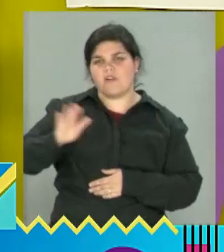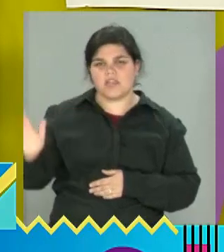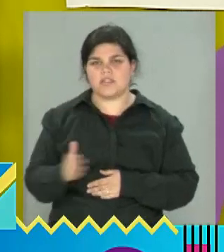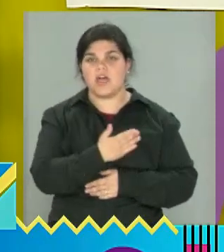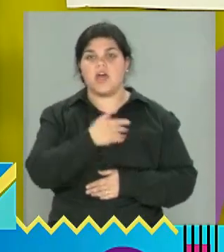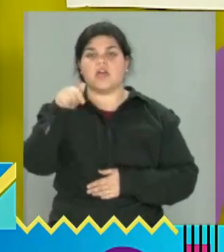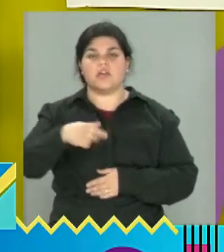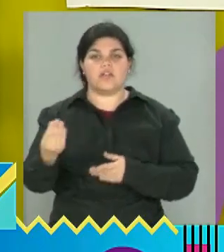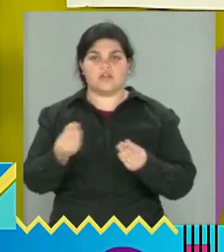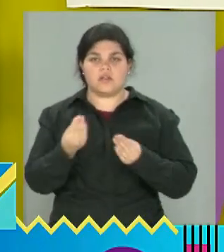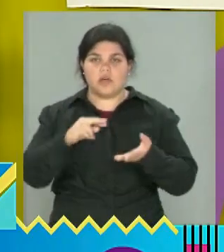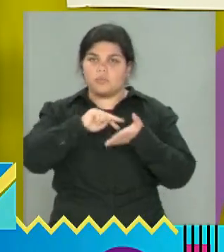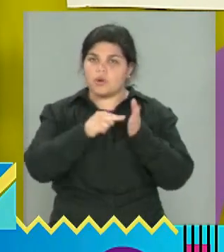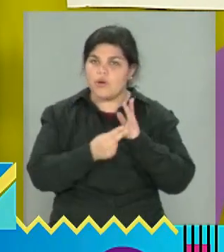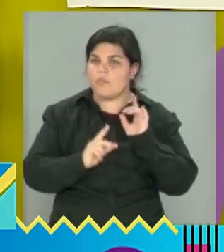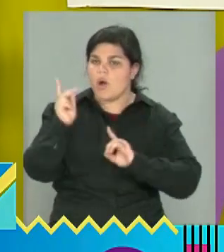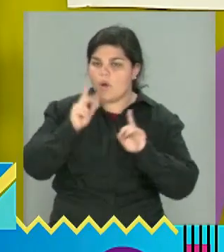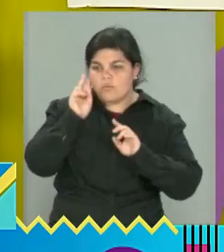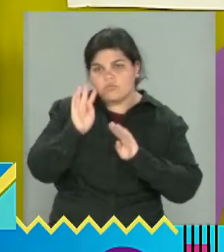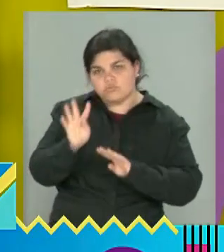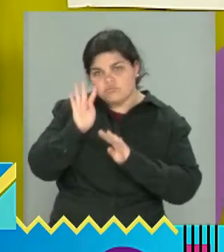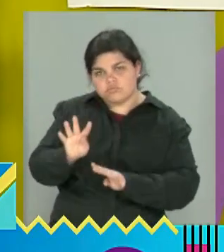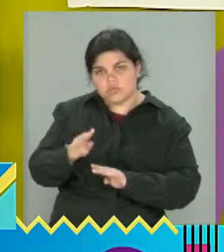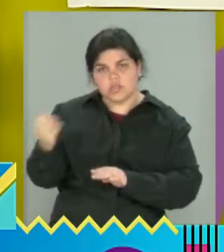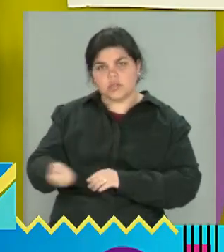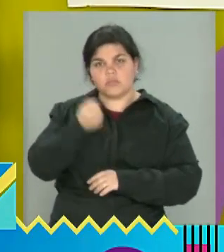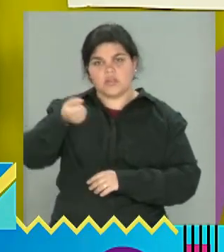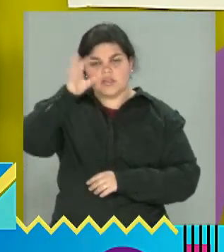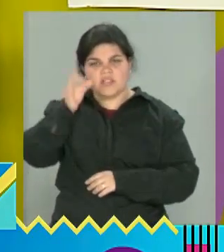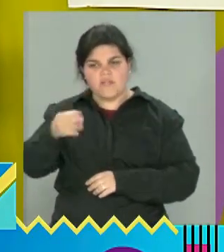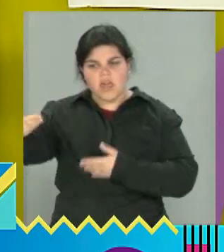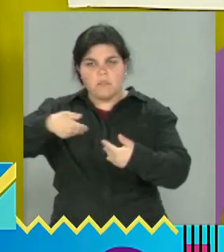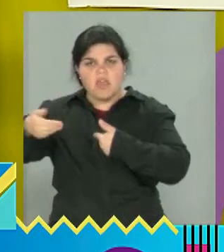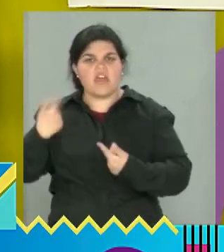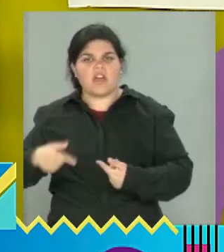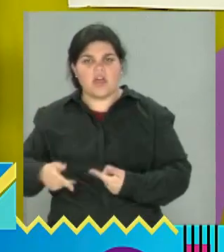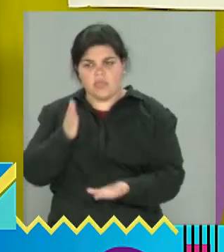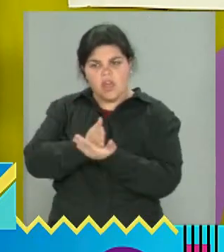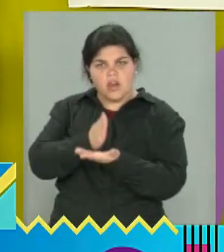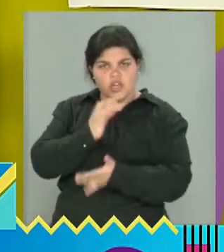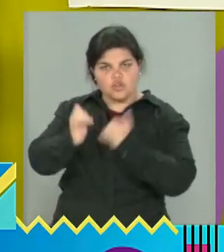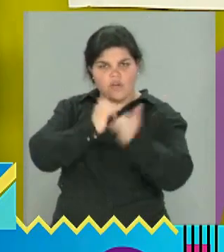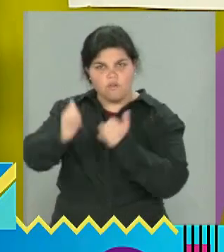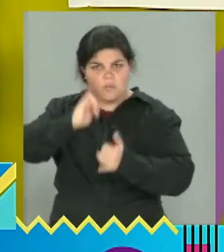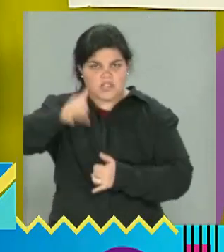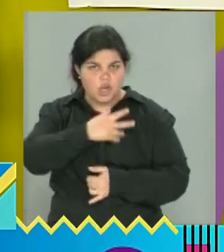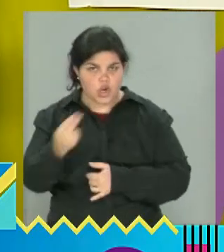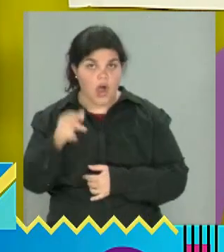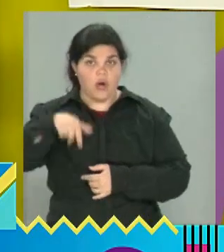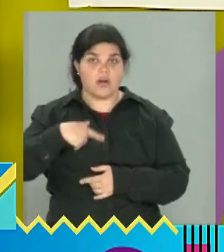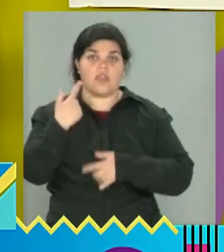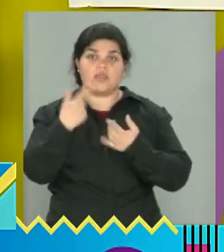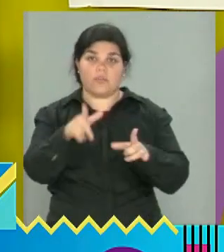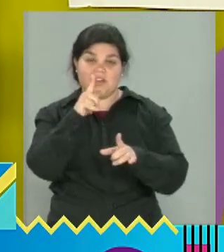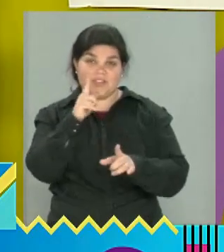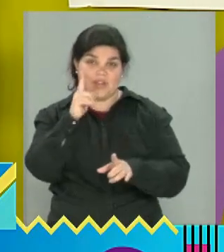se propone desde escucharlo a los niños también, qué se demanda, se le dan a conocer sus derechos. Todo eso vamos a hablar hoy en Distintos Parecidos. Los voy a